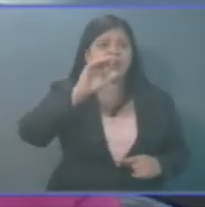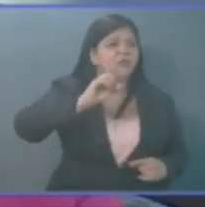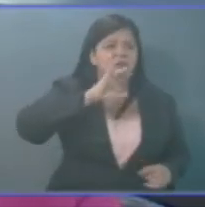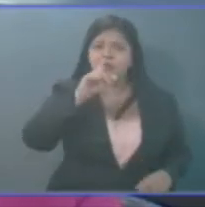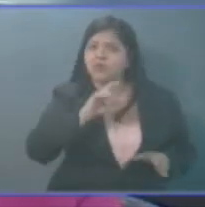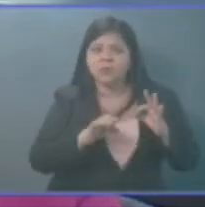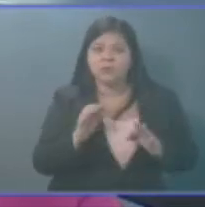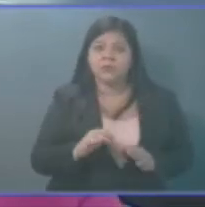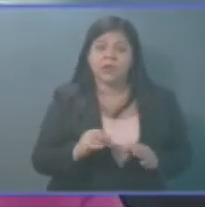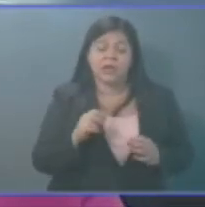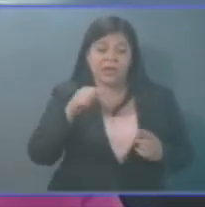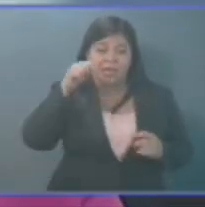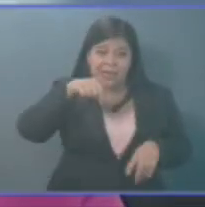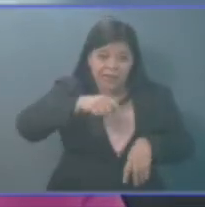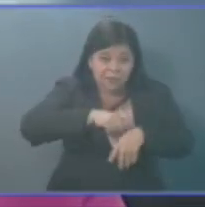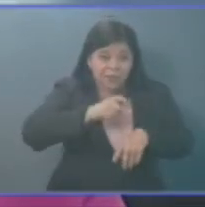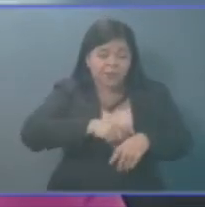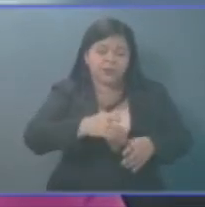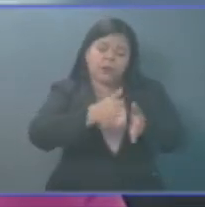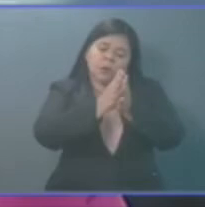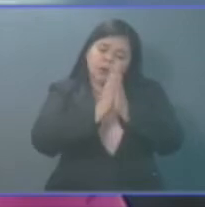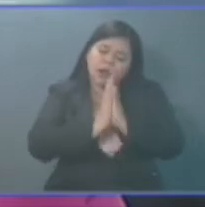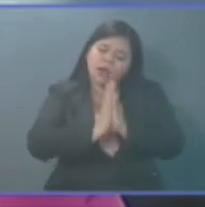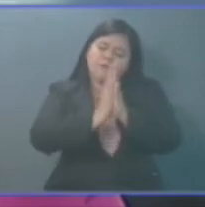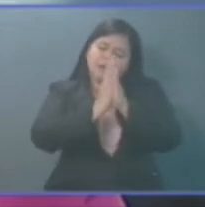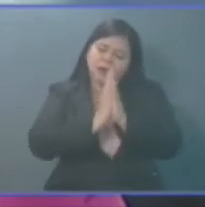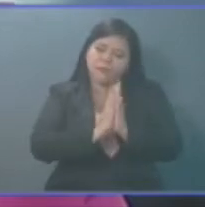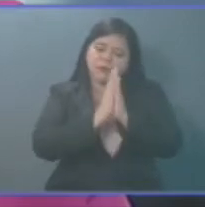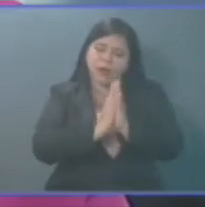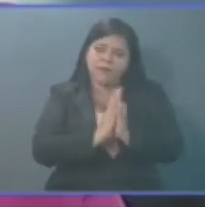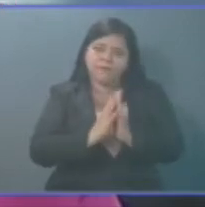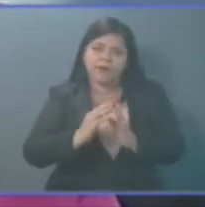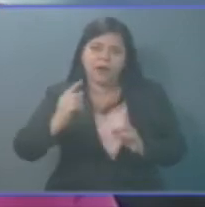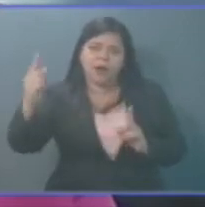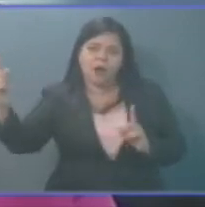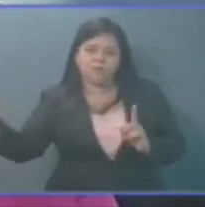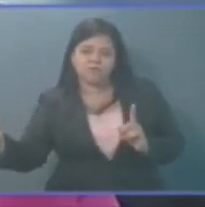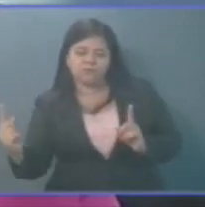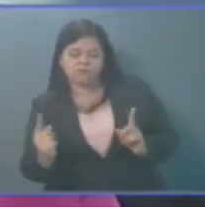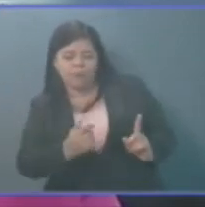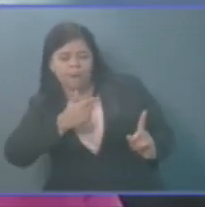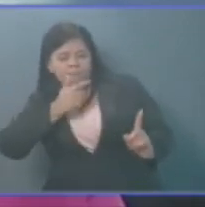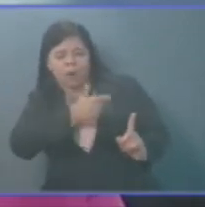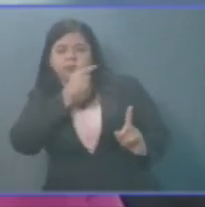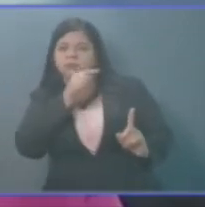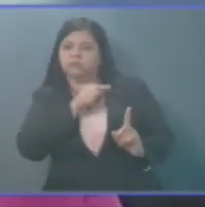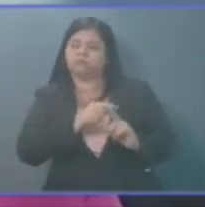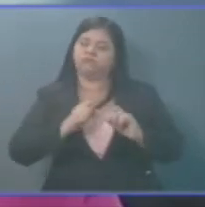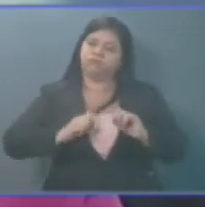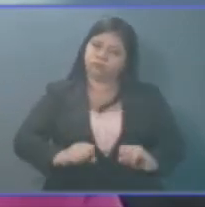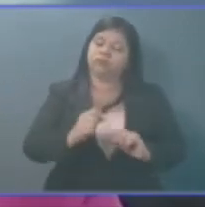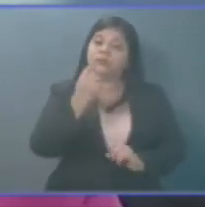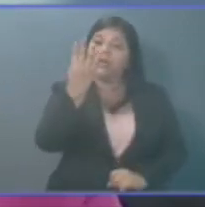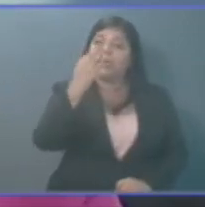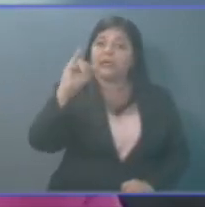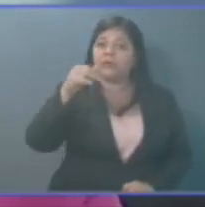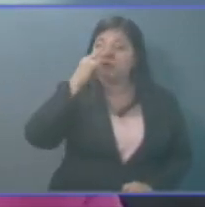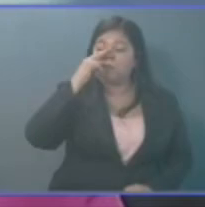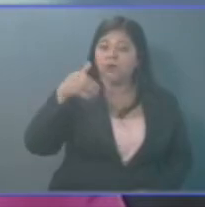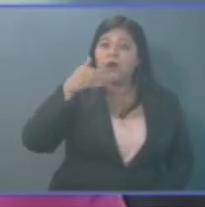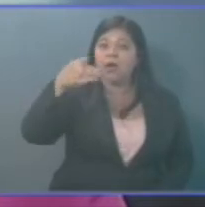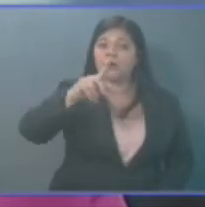asesinado mientras oraba antes de oficiar la misa el 14 de junio de